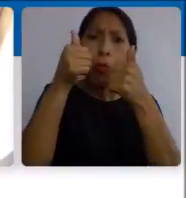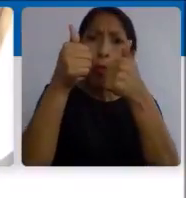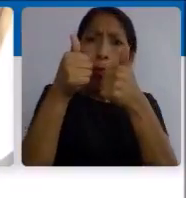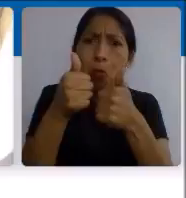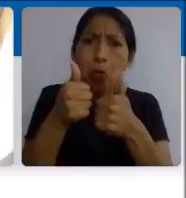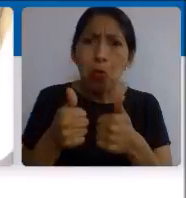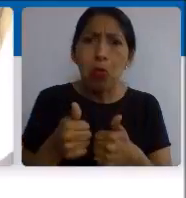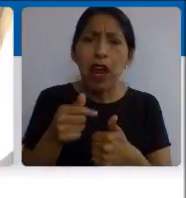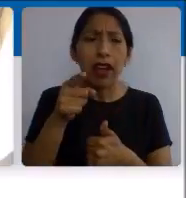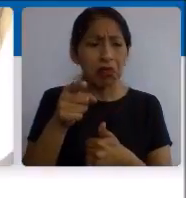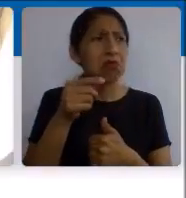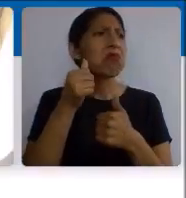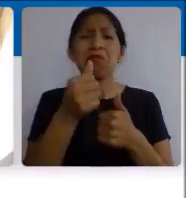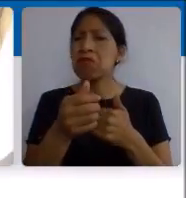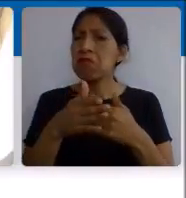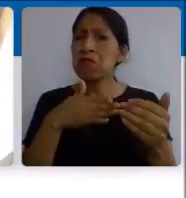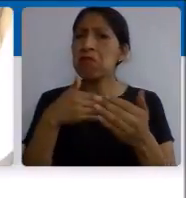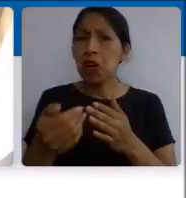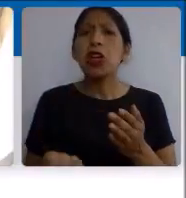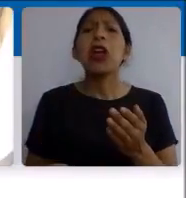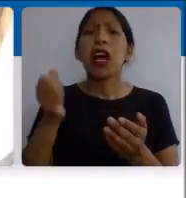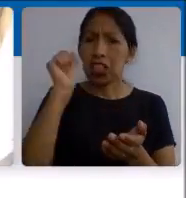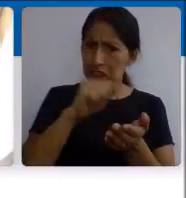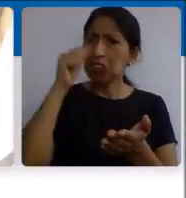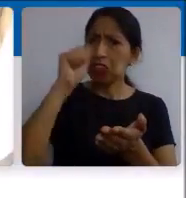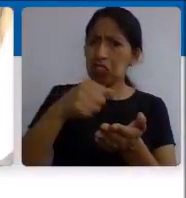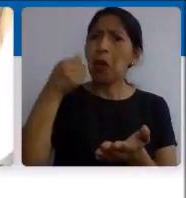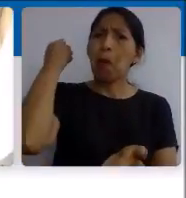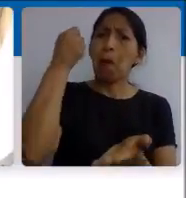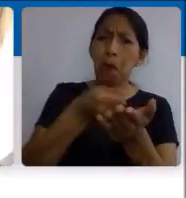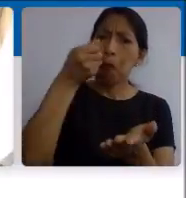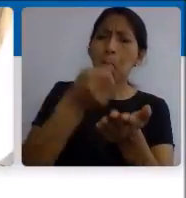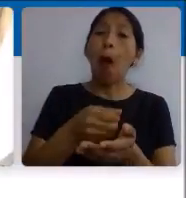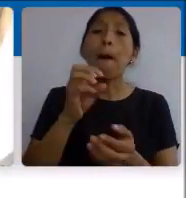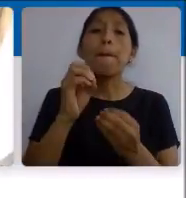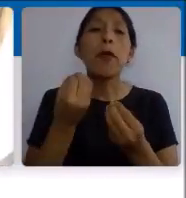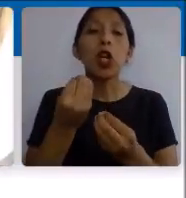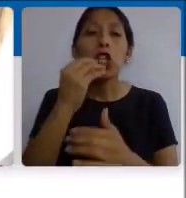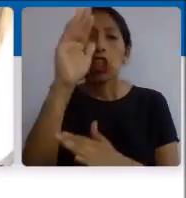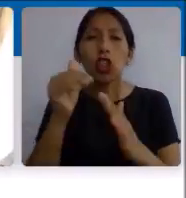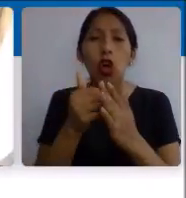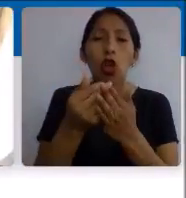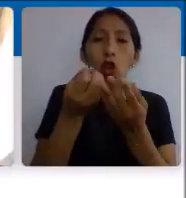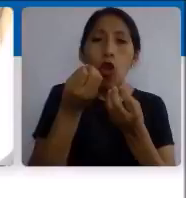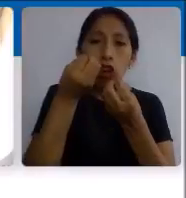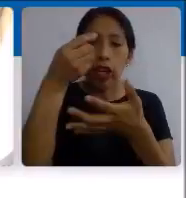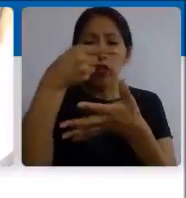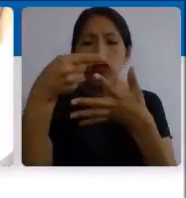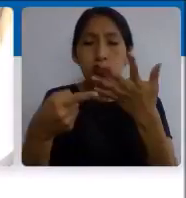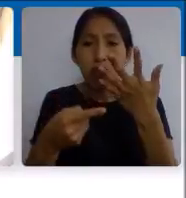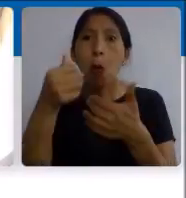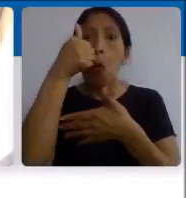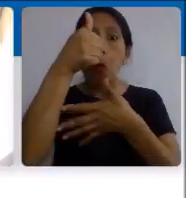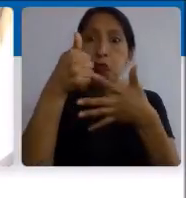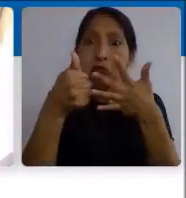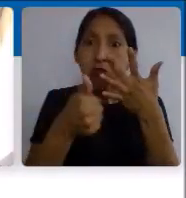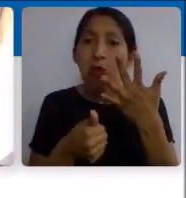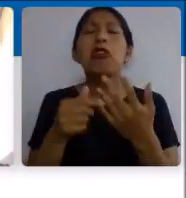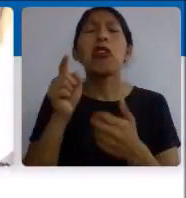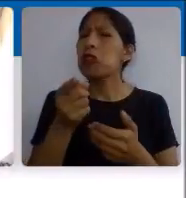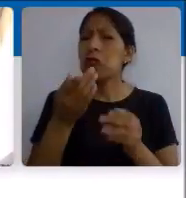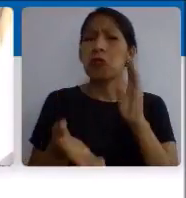esté ante todo, ¿no? Ellos sí lo van a pagar, ¿no? Sí les lo consideran sumamente importante,